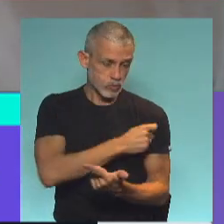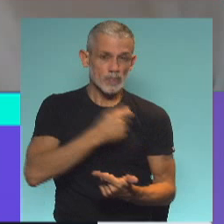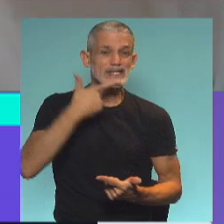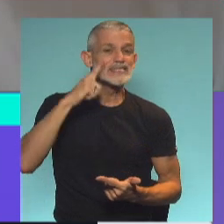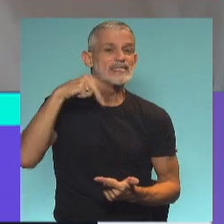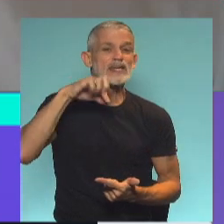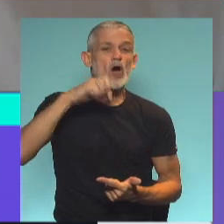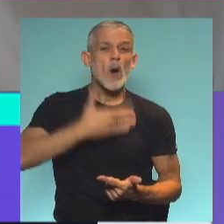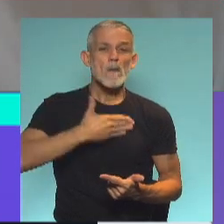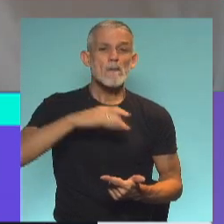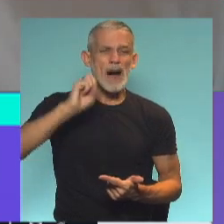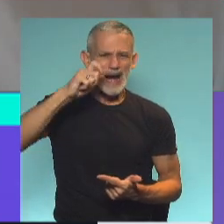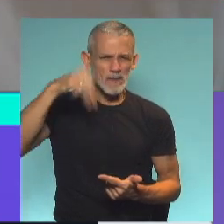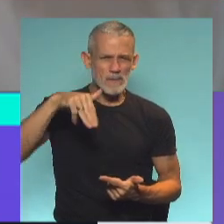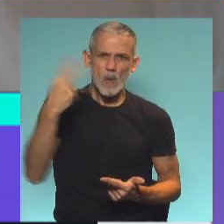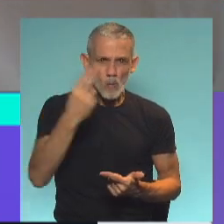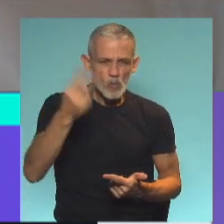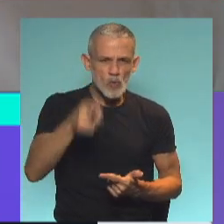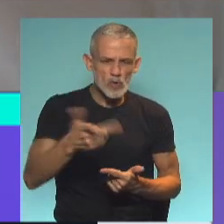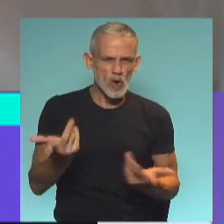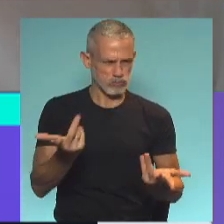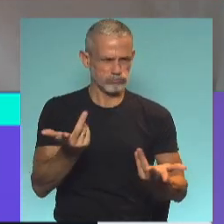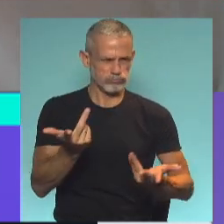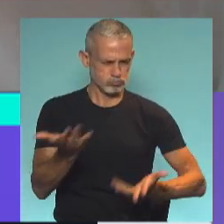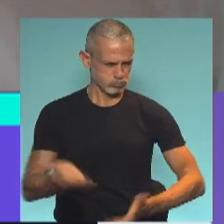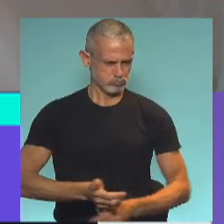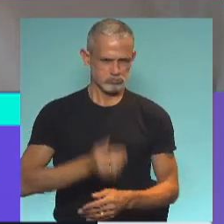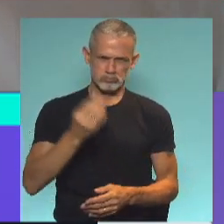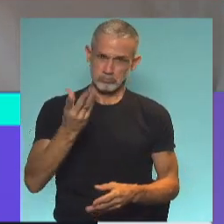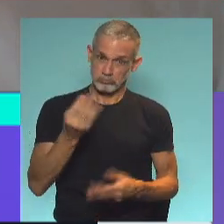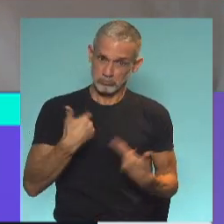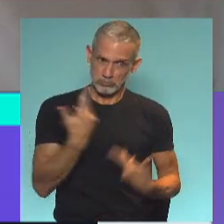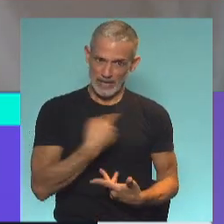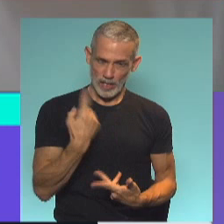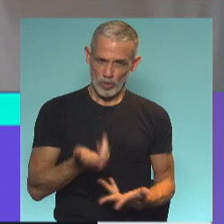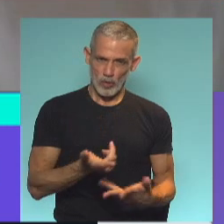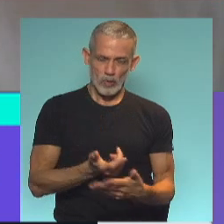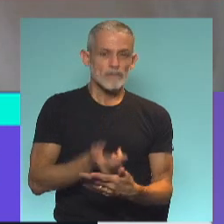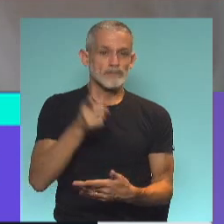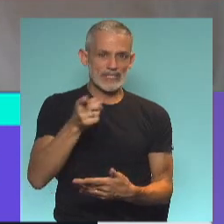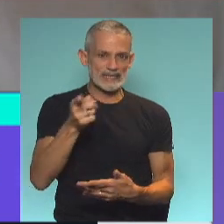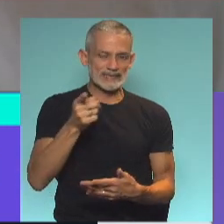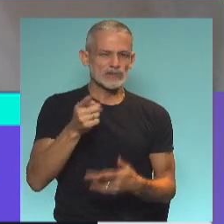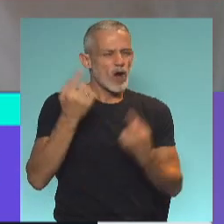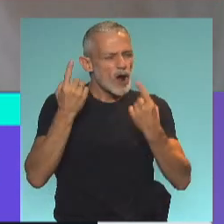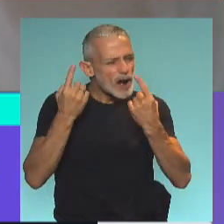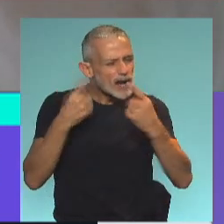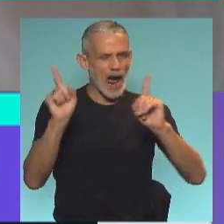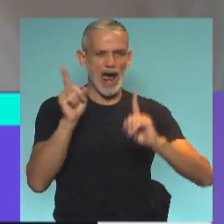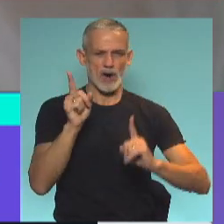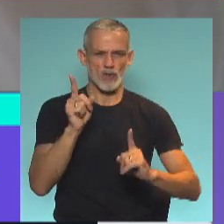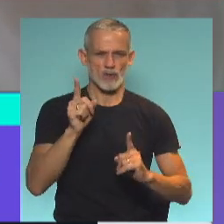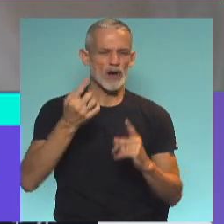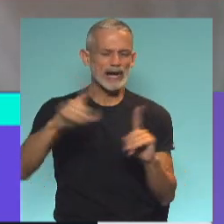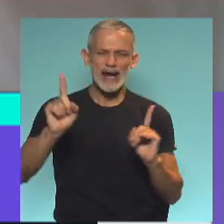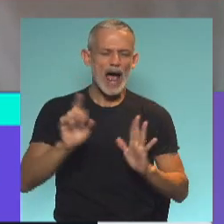y lamentablemente falleció. ¿Qué lectura haces? ¿Cómo se entiende? Porque da realmente mucho miedo. Bueno, eso es una rareza